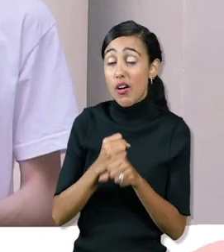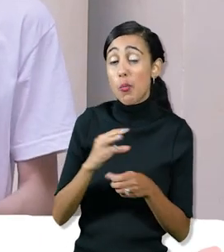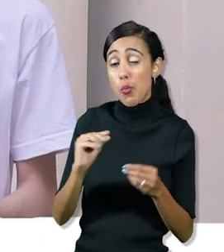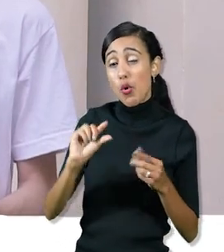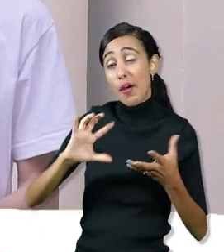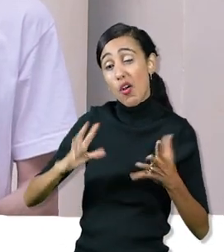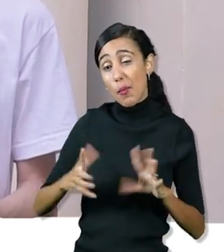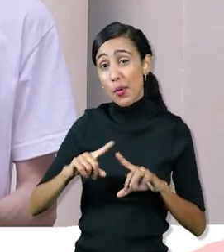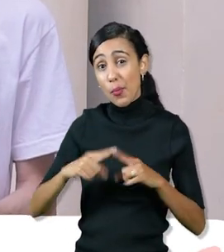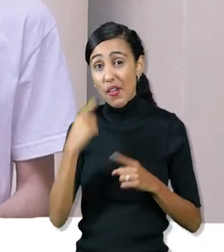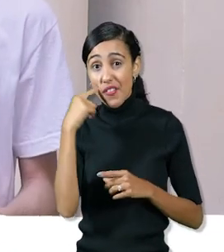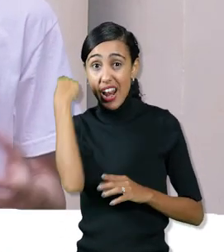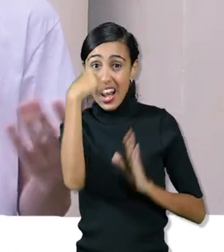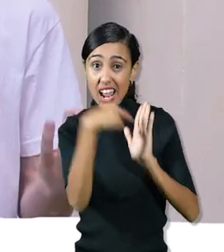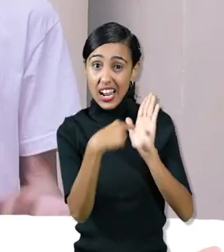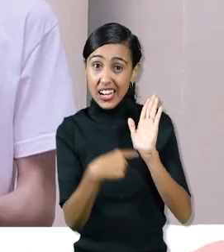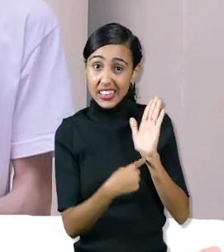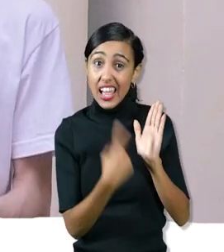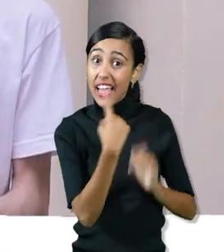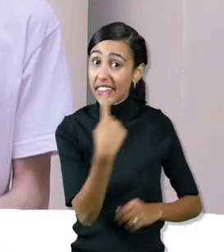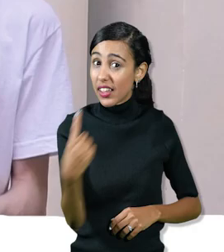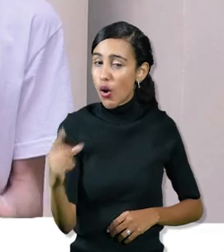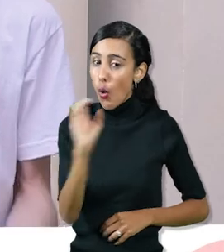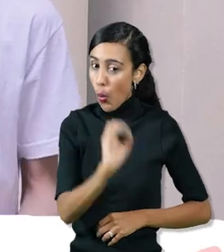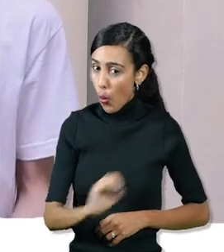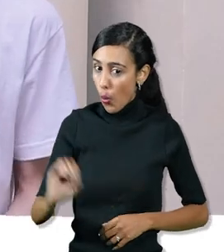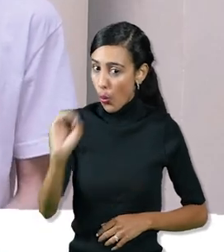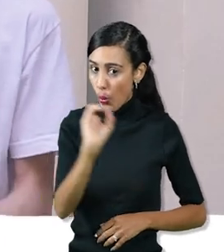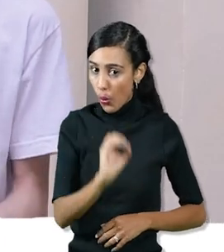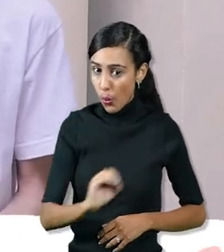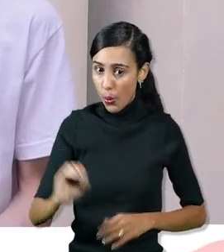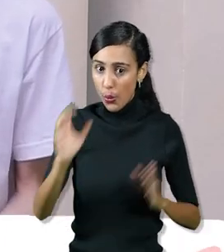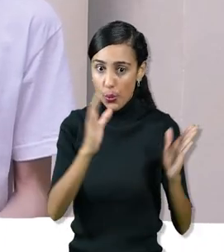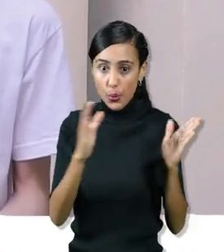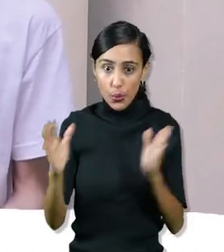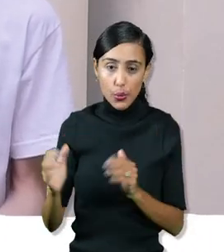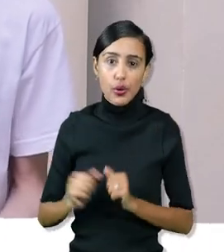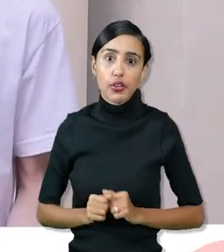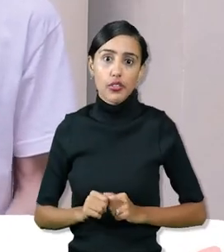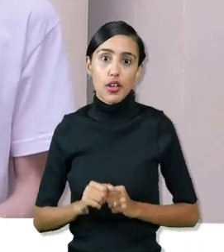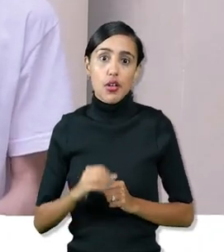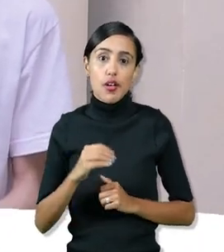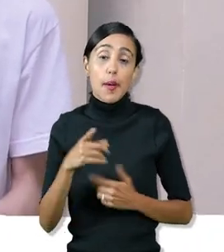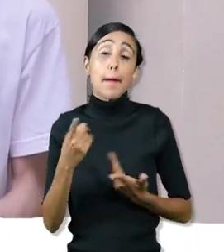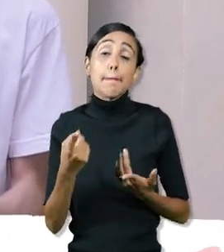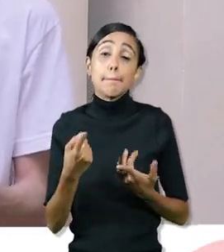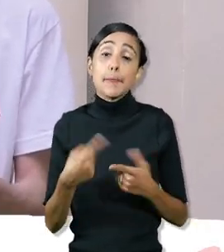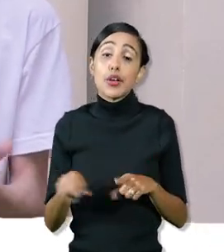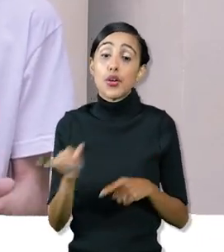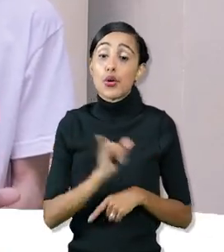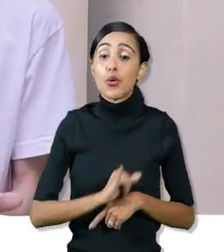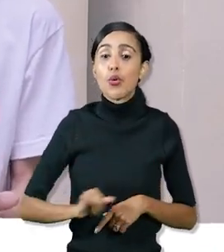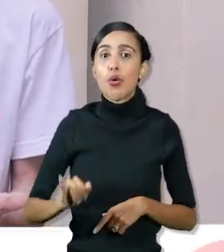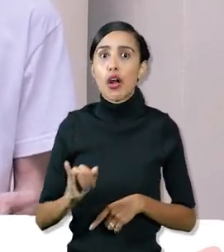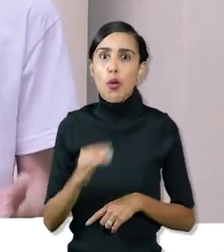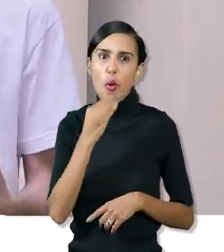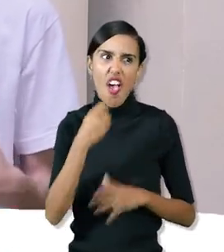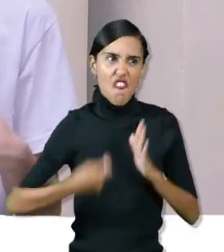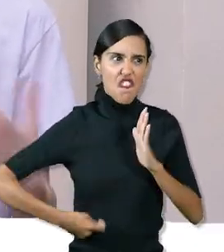tener en cuenta las características de cada uno, hacerlo todo con organización porque una cosa no sale a lo loco, pero tampoco así sin esa